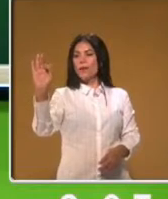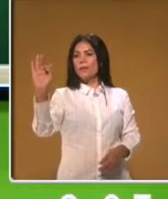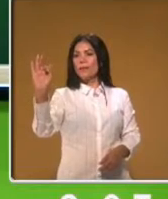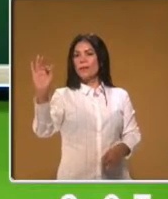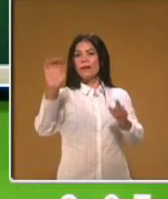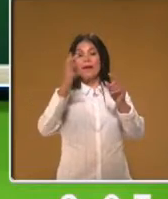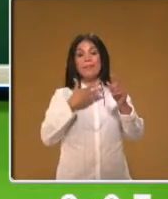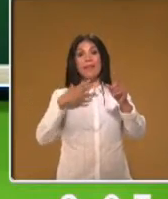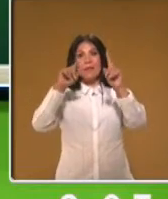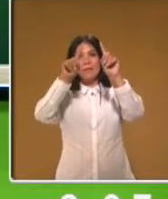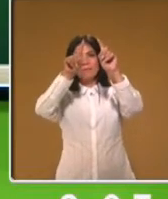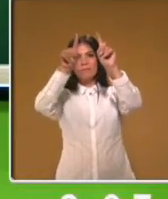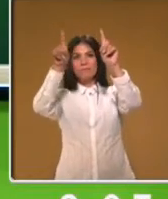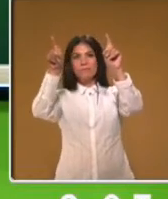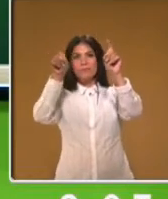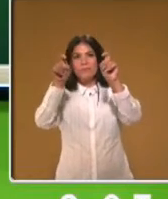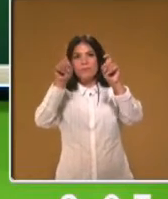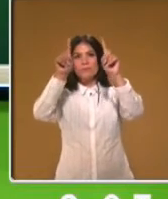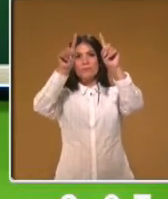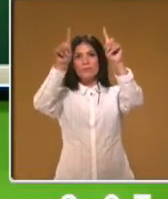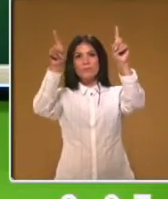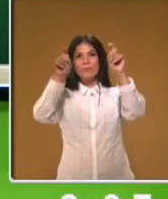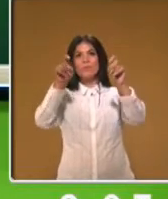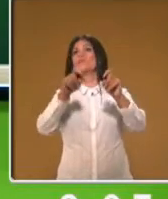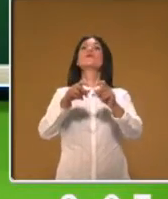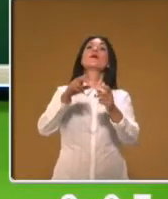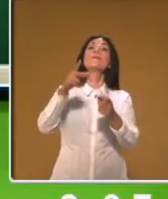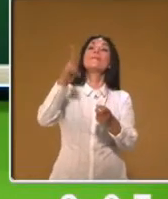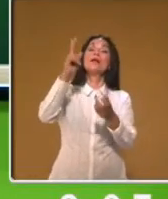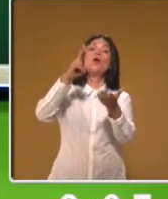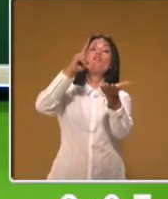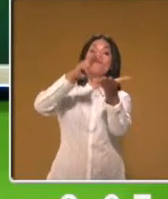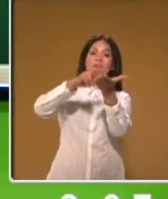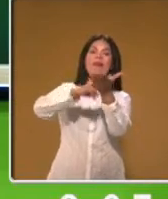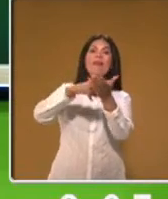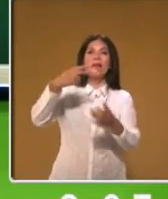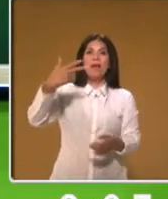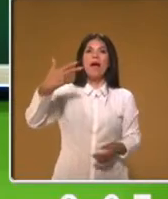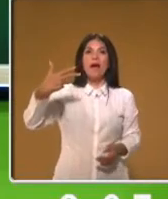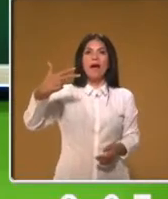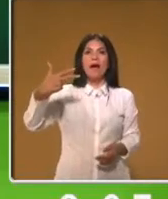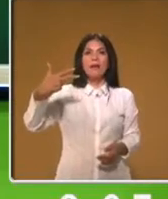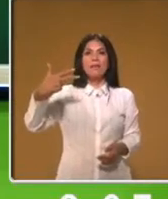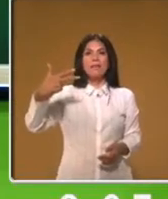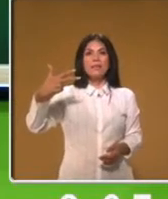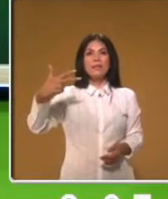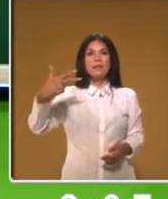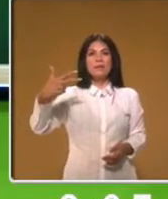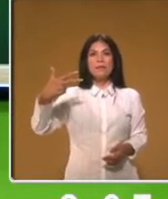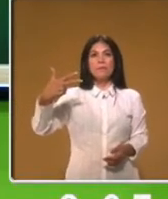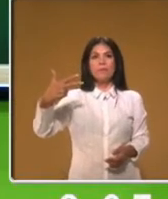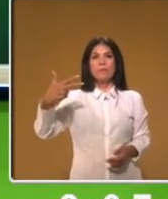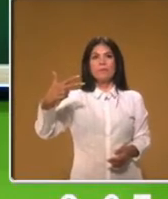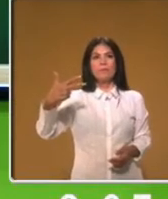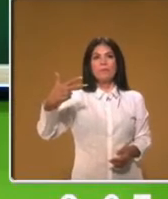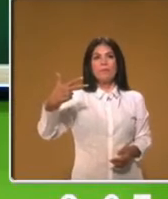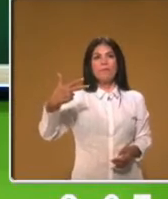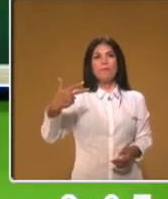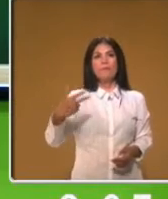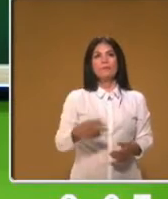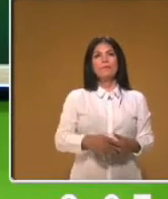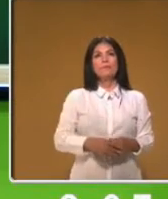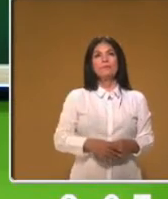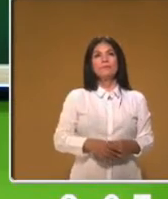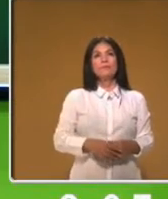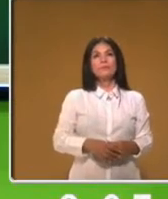Pero como yo ya tengo el valor de la H, ¿qué va a pasar? 4 por 60 se va a convertir en un valor numérico y solamente me va